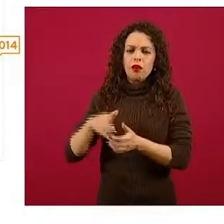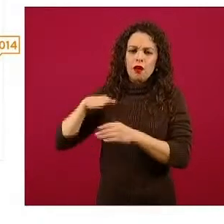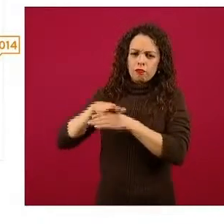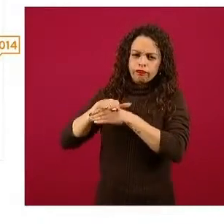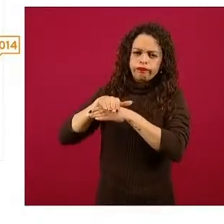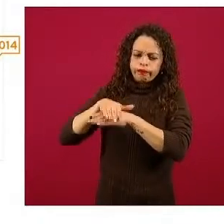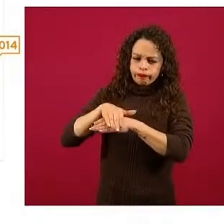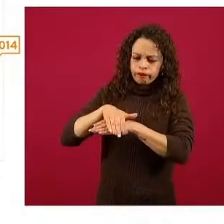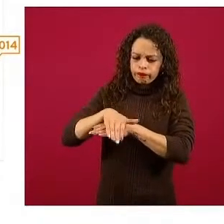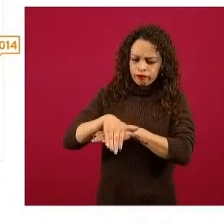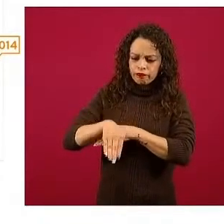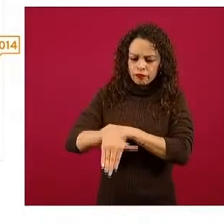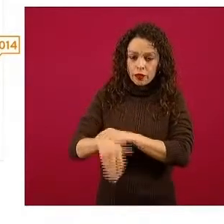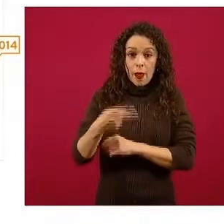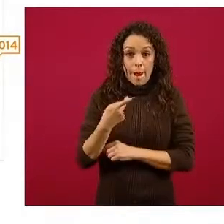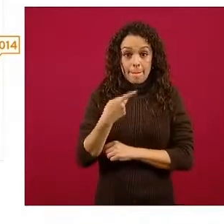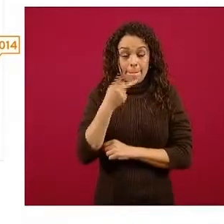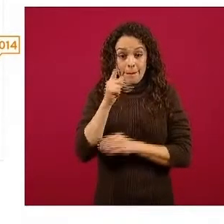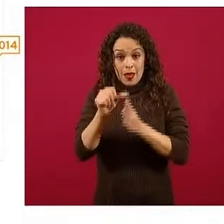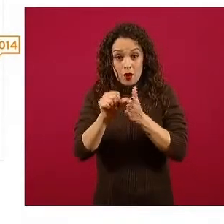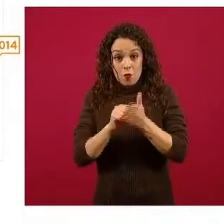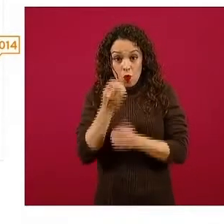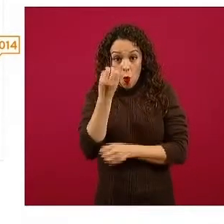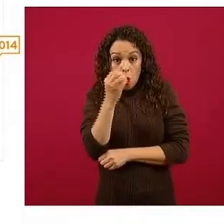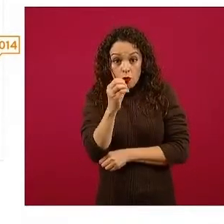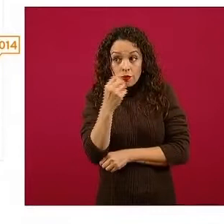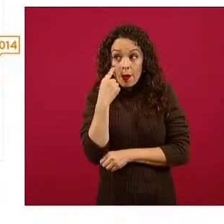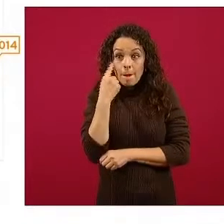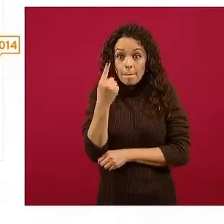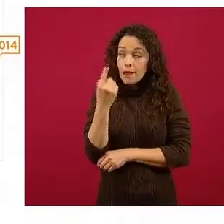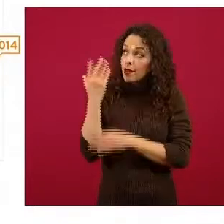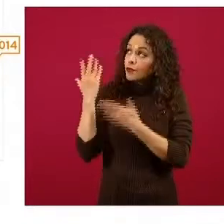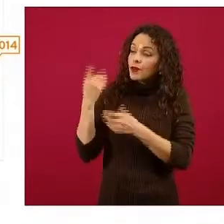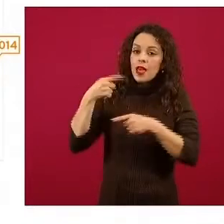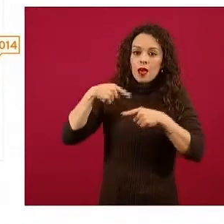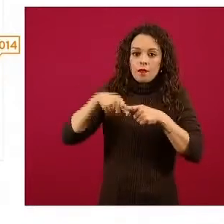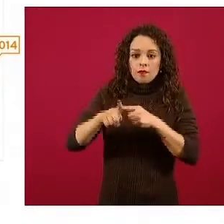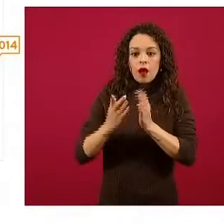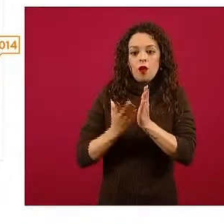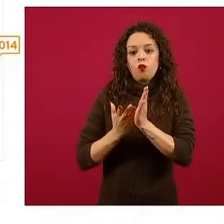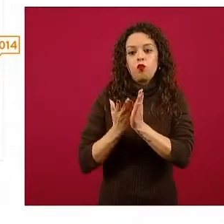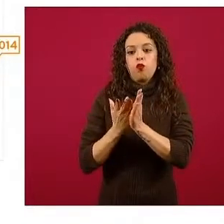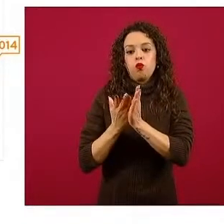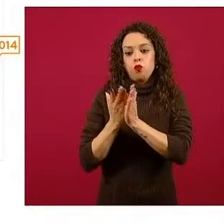pero en el mes de octubre empezamos a tener un ascenso.